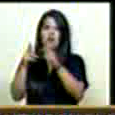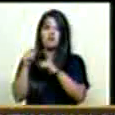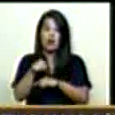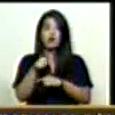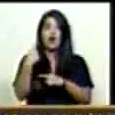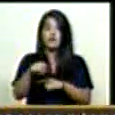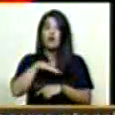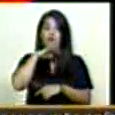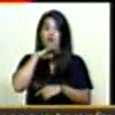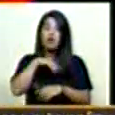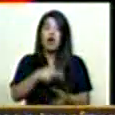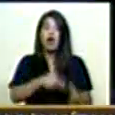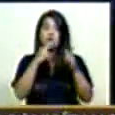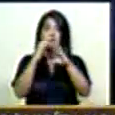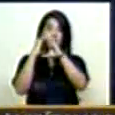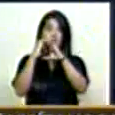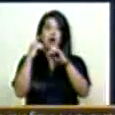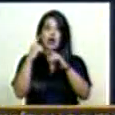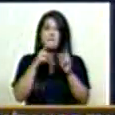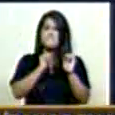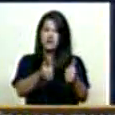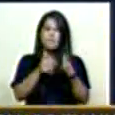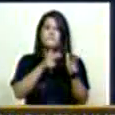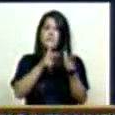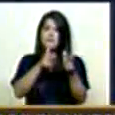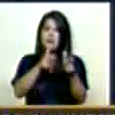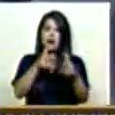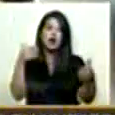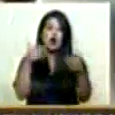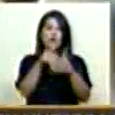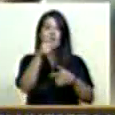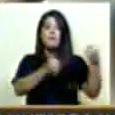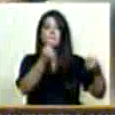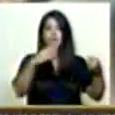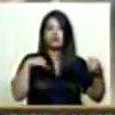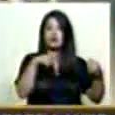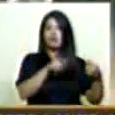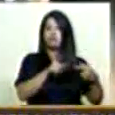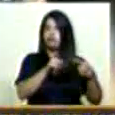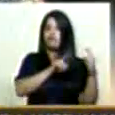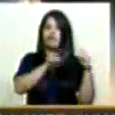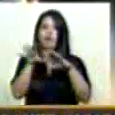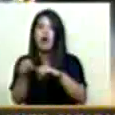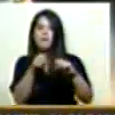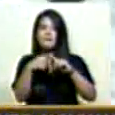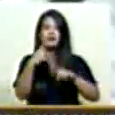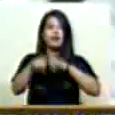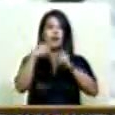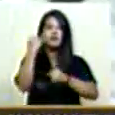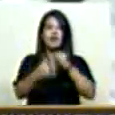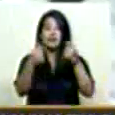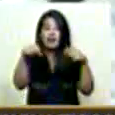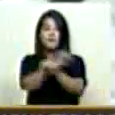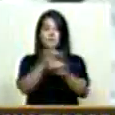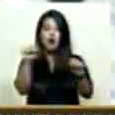armamentos de alto calibre abrieron fuego contra los funcionarios encargados de su captura e intentaron hacer detonar un vehículo cargado